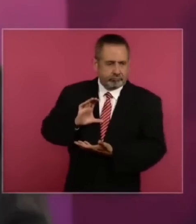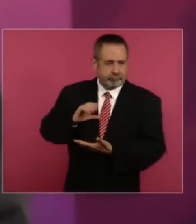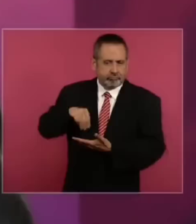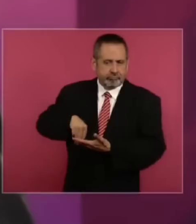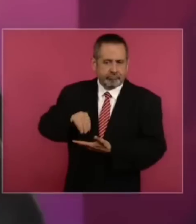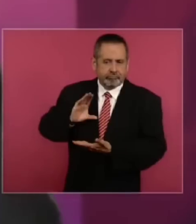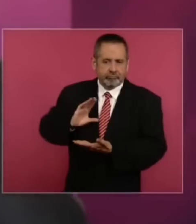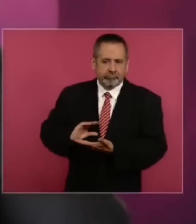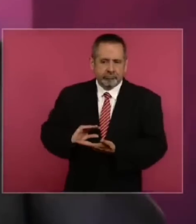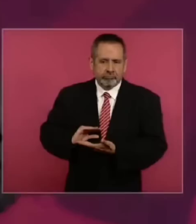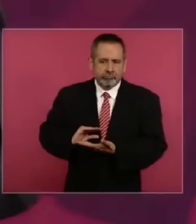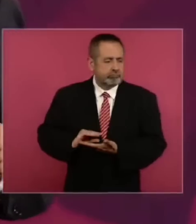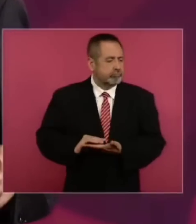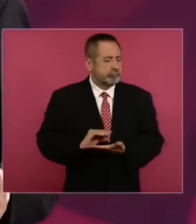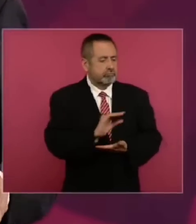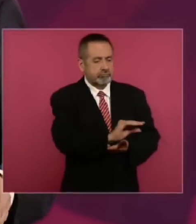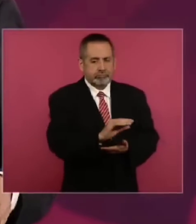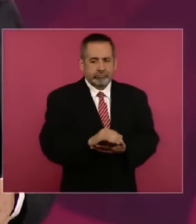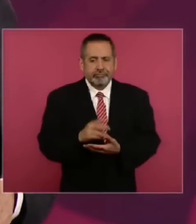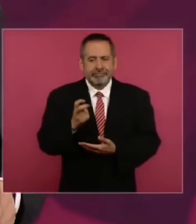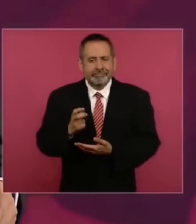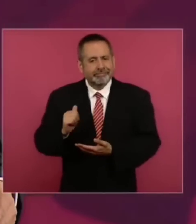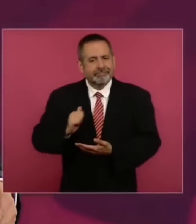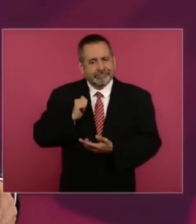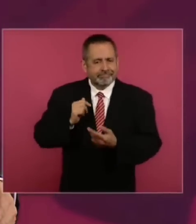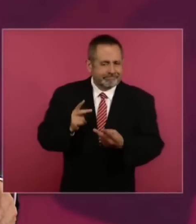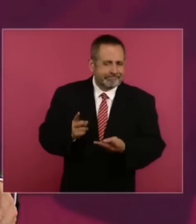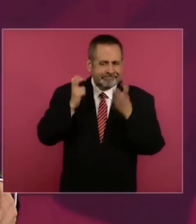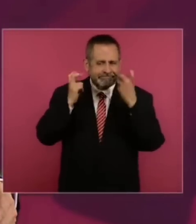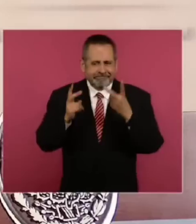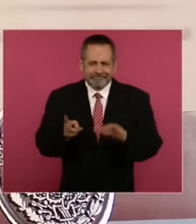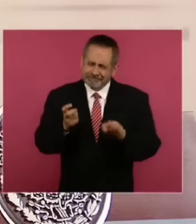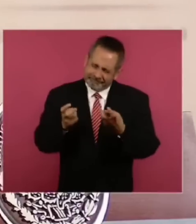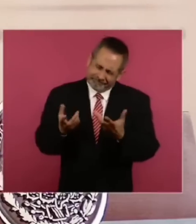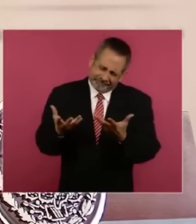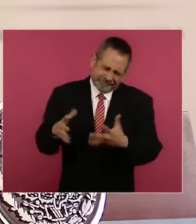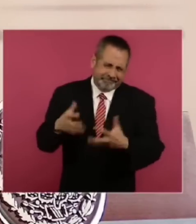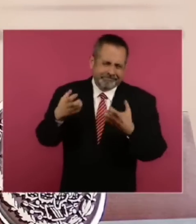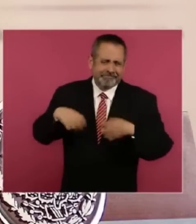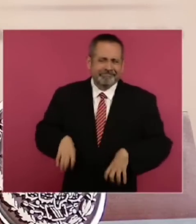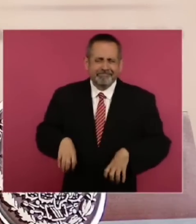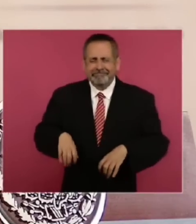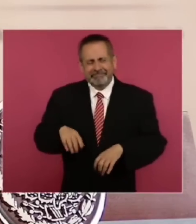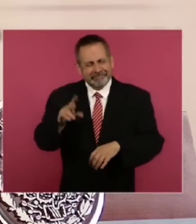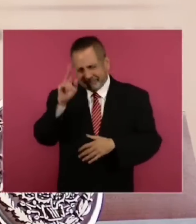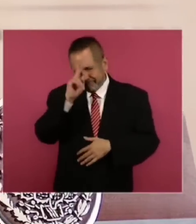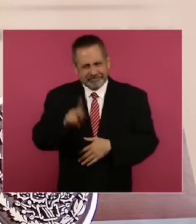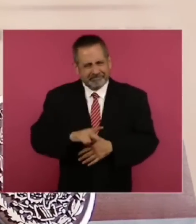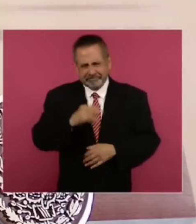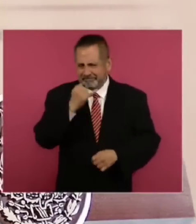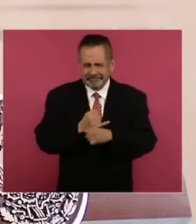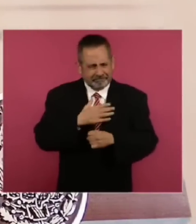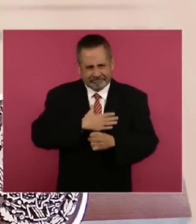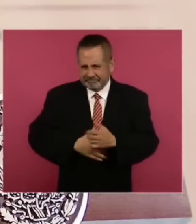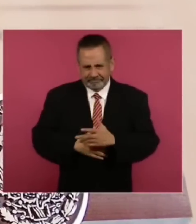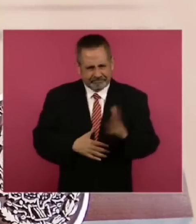el momento de robar a manos llenas y de manera